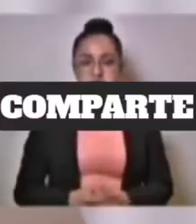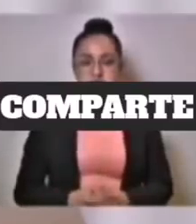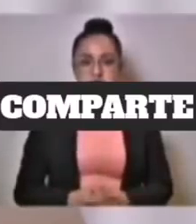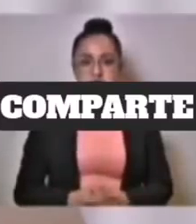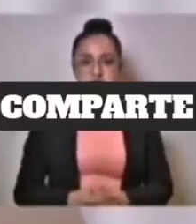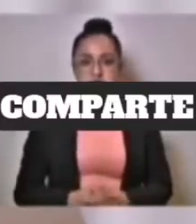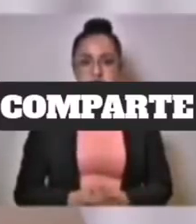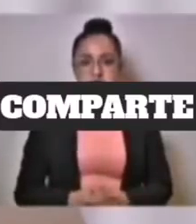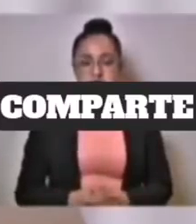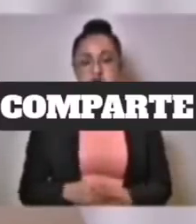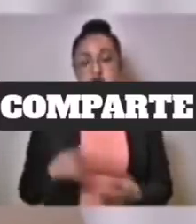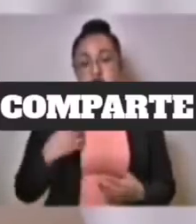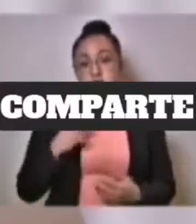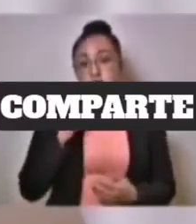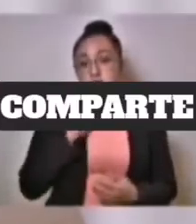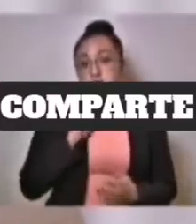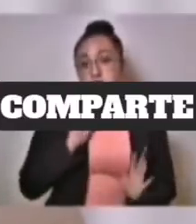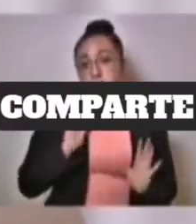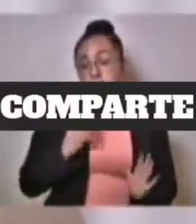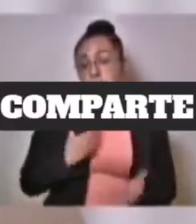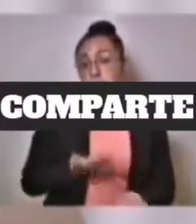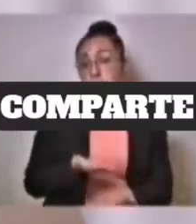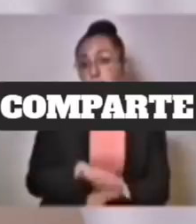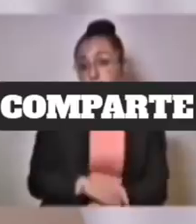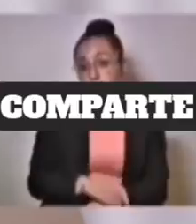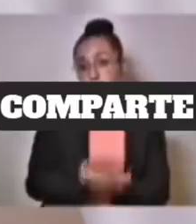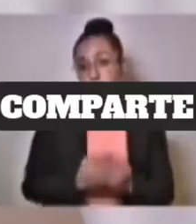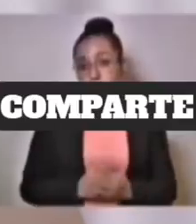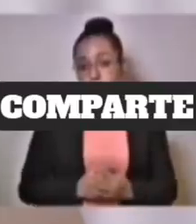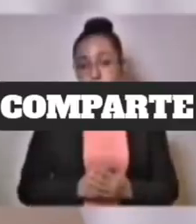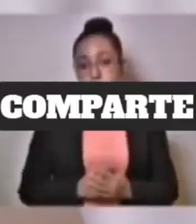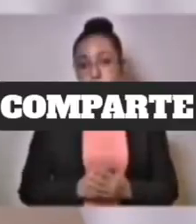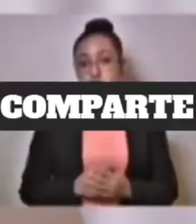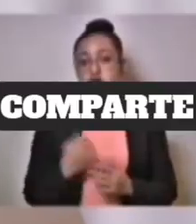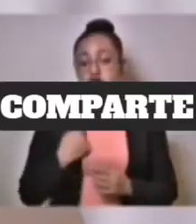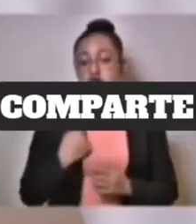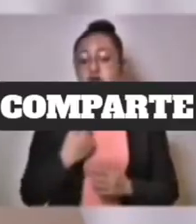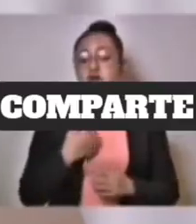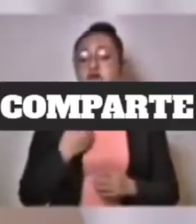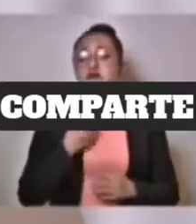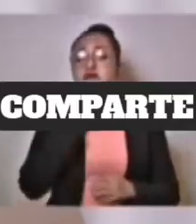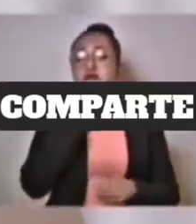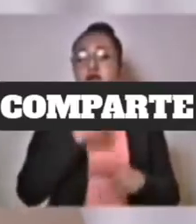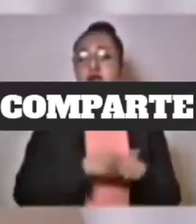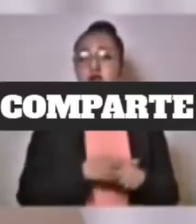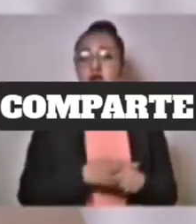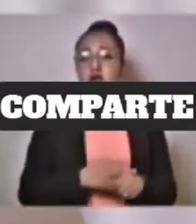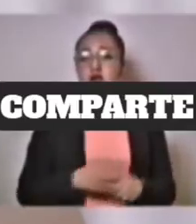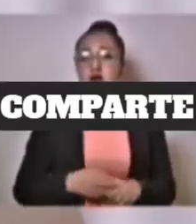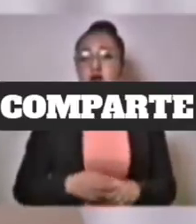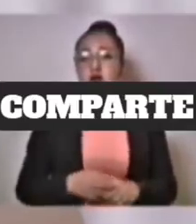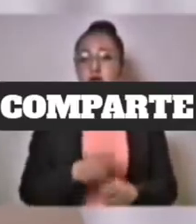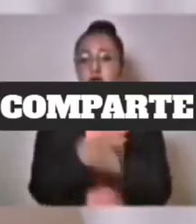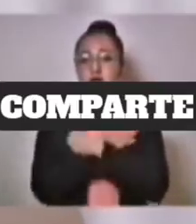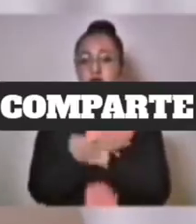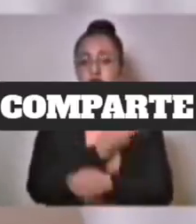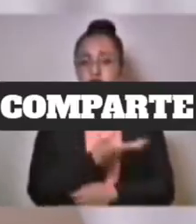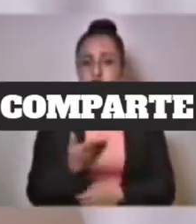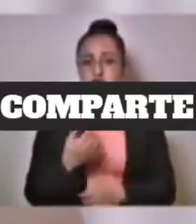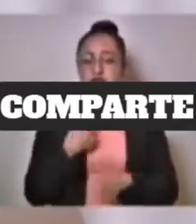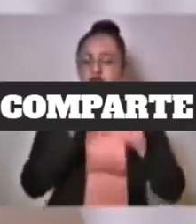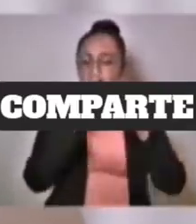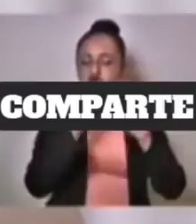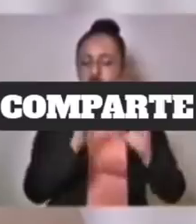La propuesta que yo voy a hacer, dirigiendo un escrito al secretario de Educación Pública, es